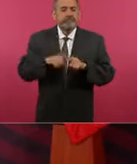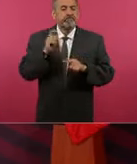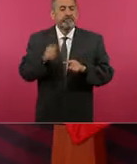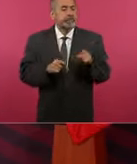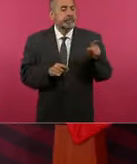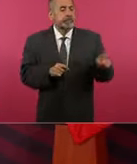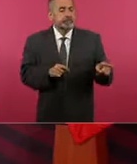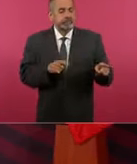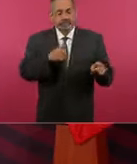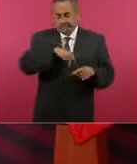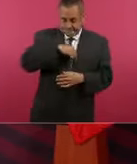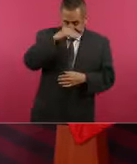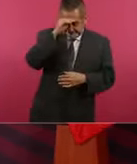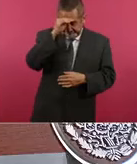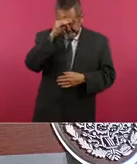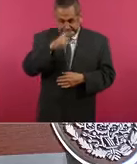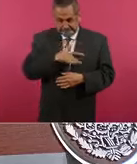hacer conciencia